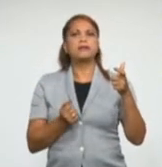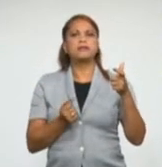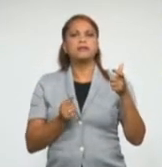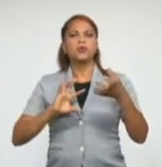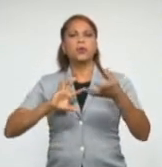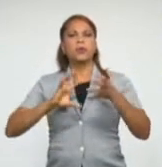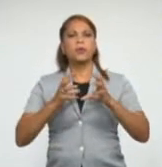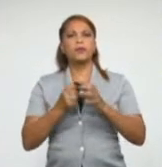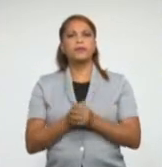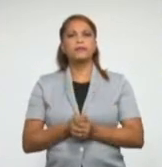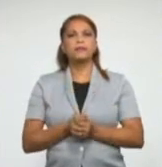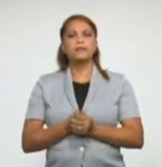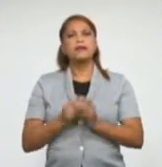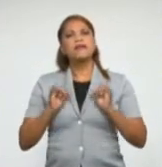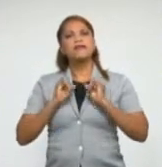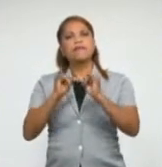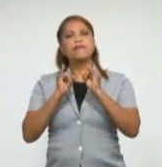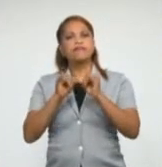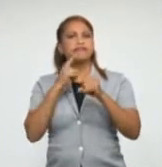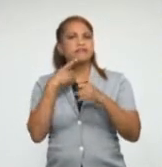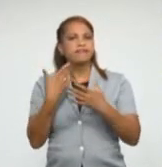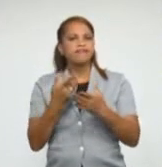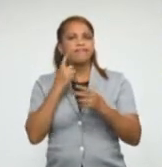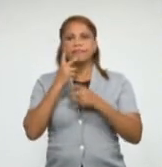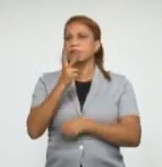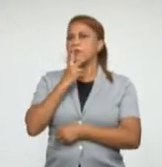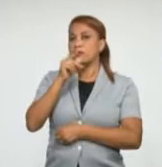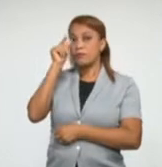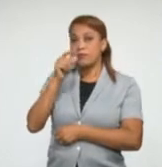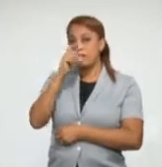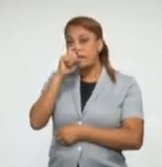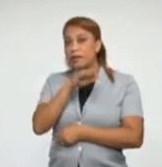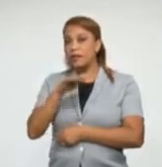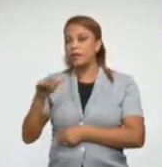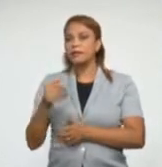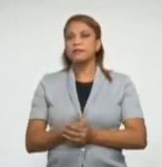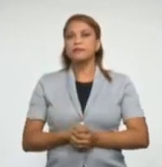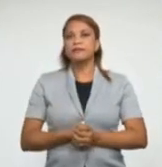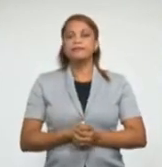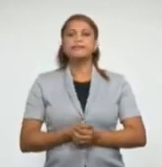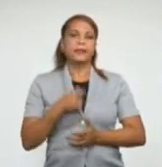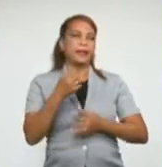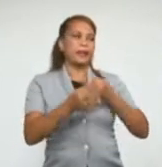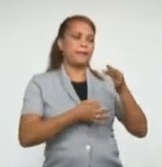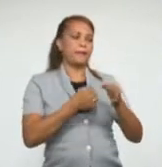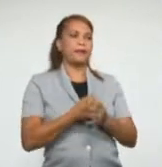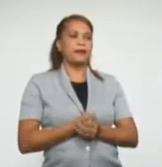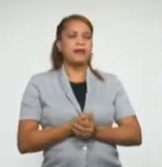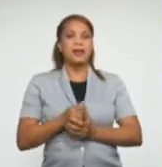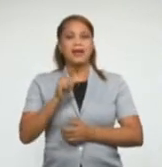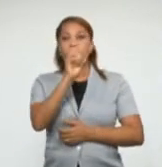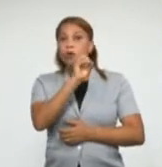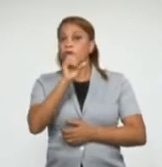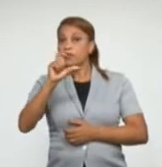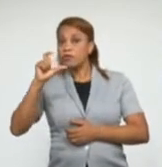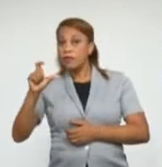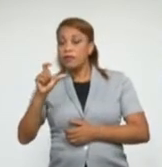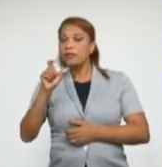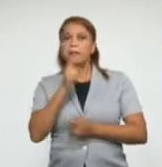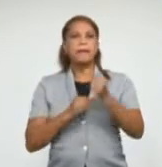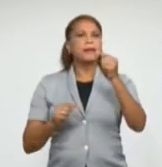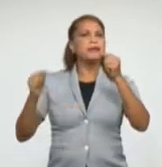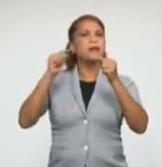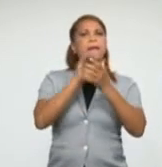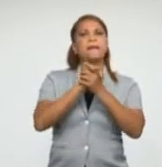en el reporte y en la atención a casos pediátricos? Bueno, en el occidente, fundamentalmente, la provincia de Matanzas es nuestro